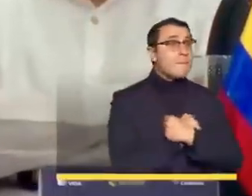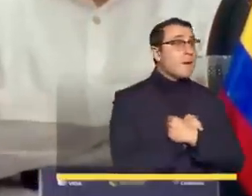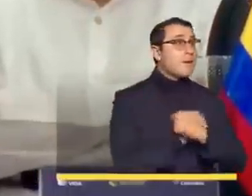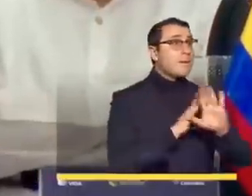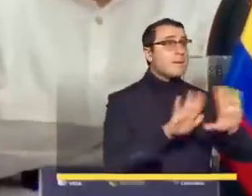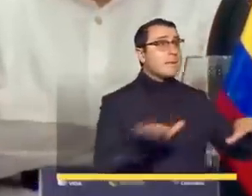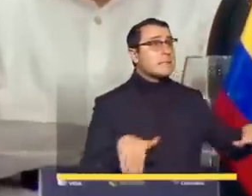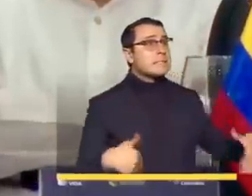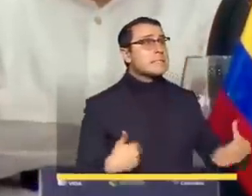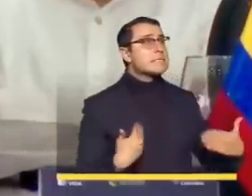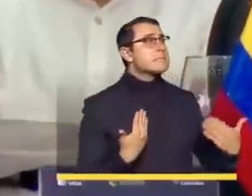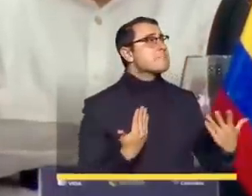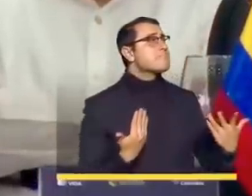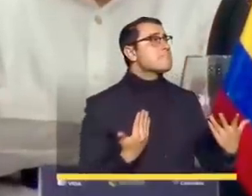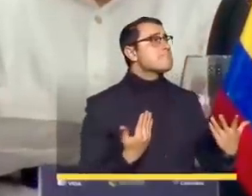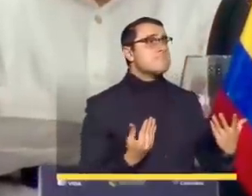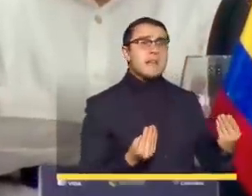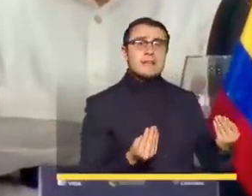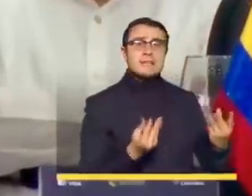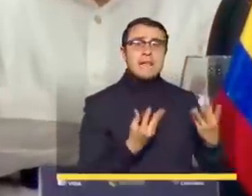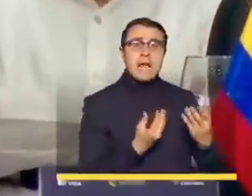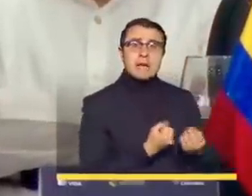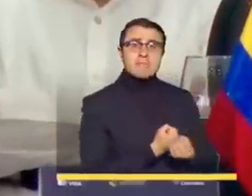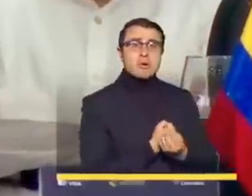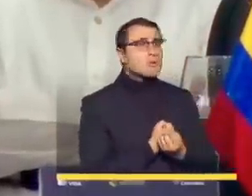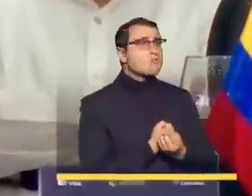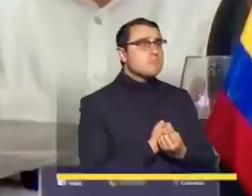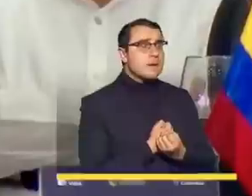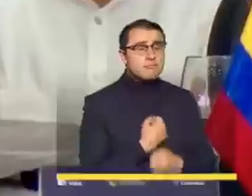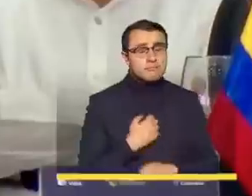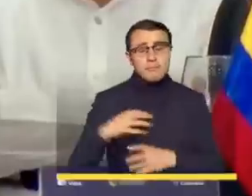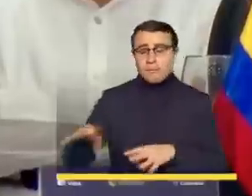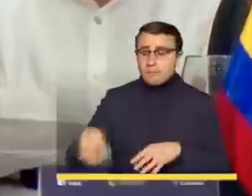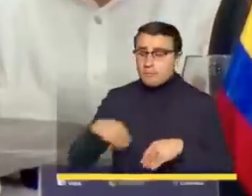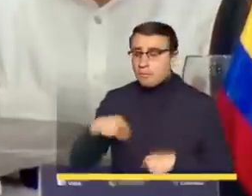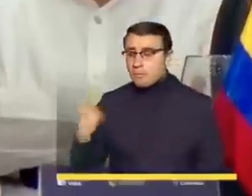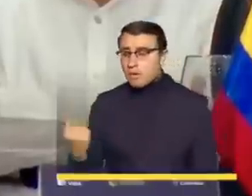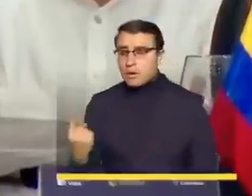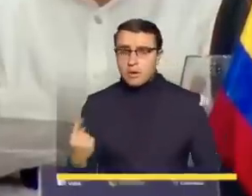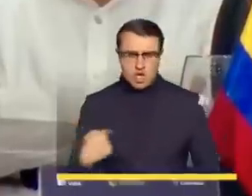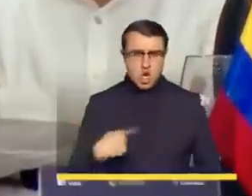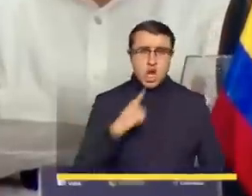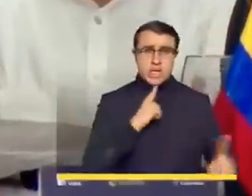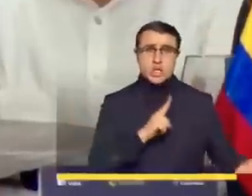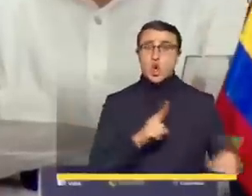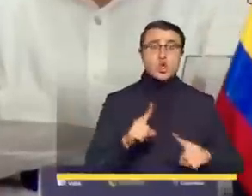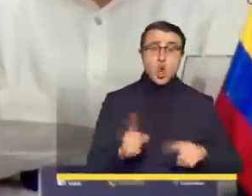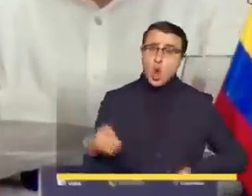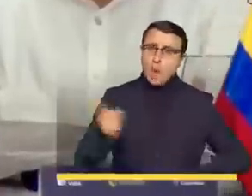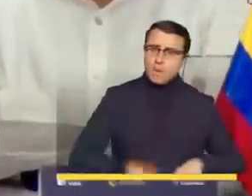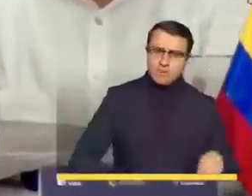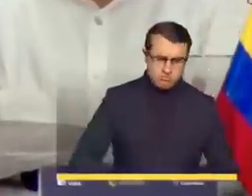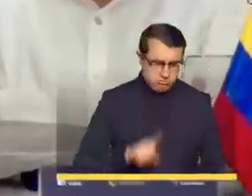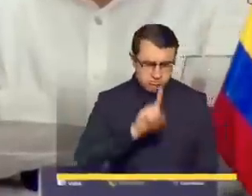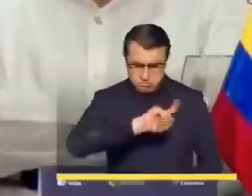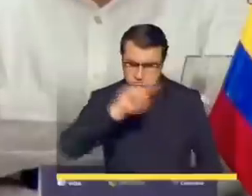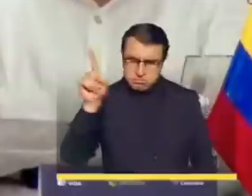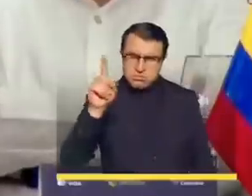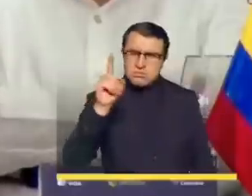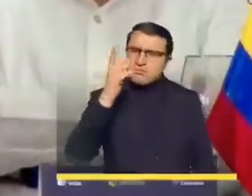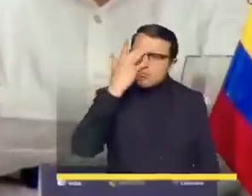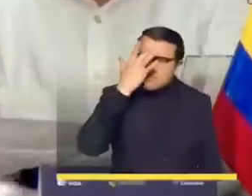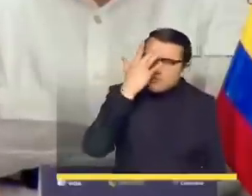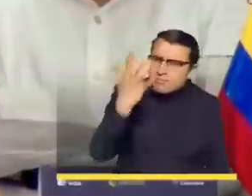soledad. Ah, pero esto no se puede hablar entonces. ¿Por qué? Porque la política